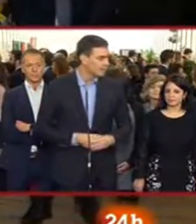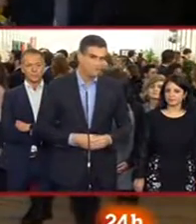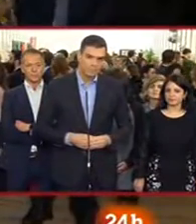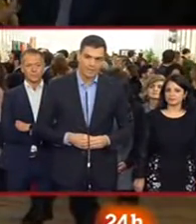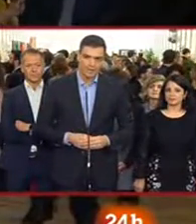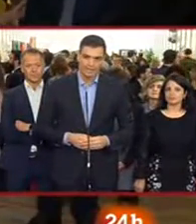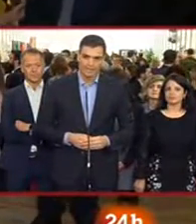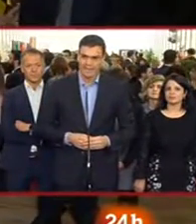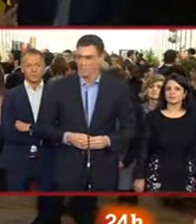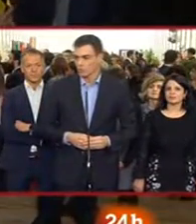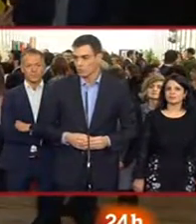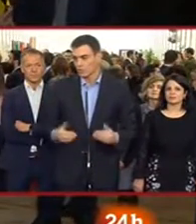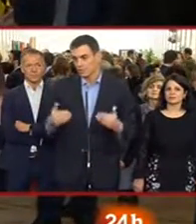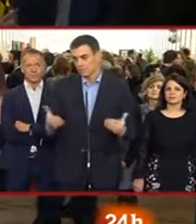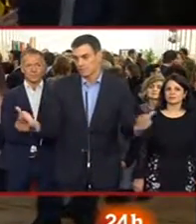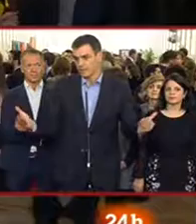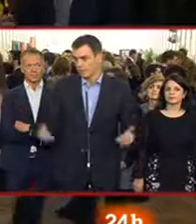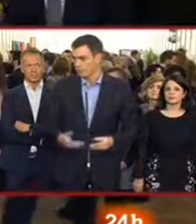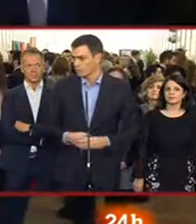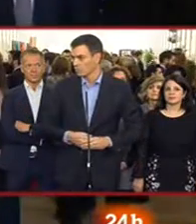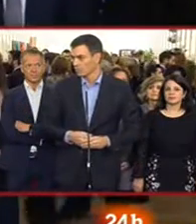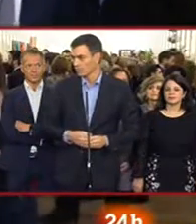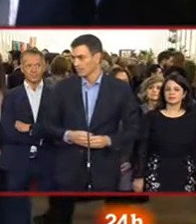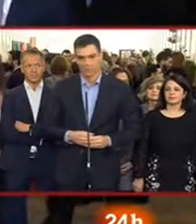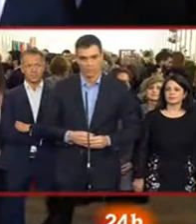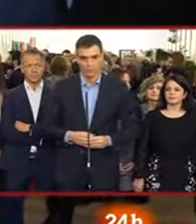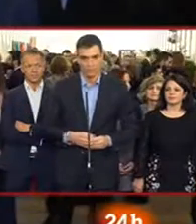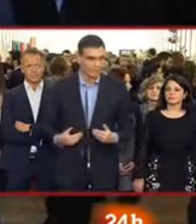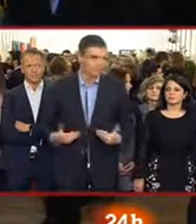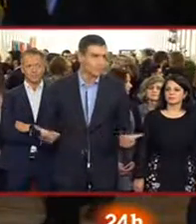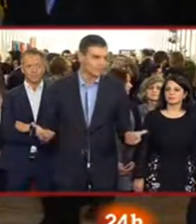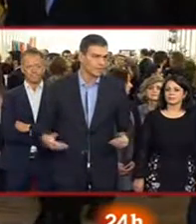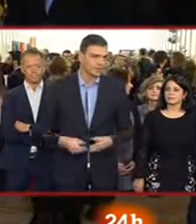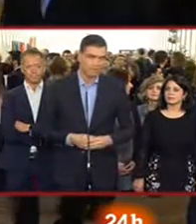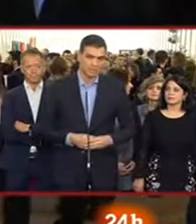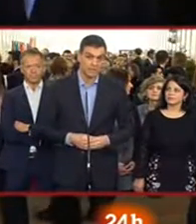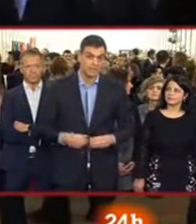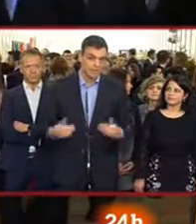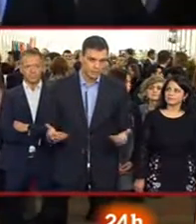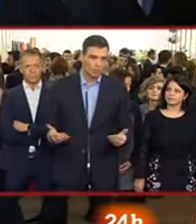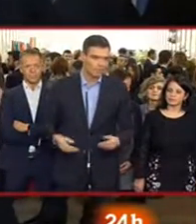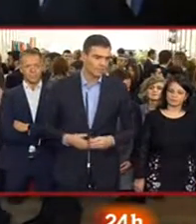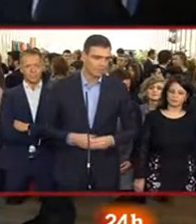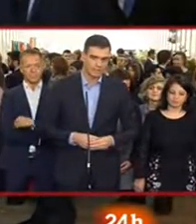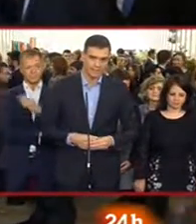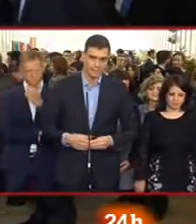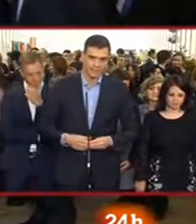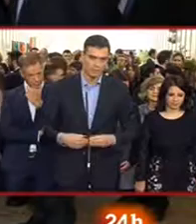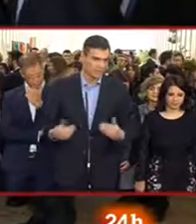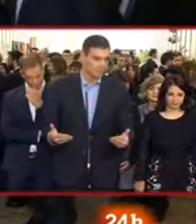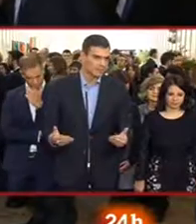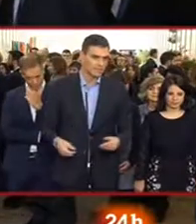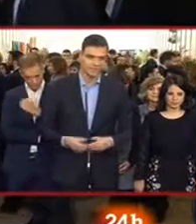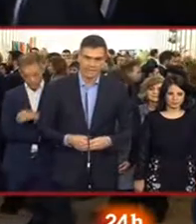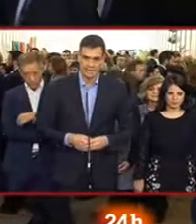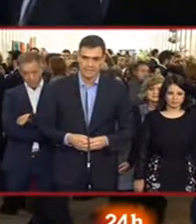ahí extraer las conclusiones y abrir la subcomisión de la reforma constitucional. Yo estoy convencido de que lo vamos a hacer. Estoy convencido también de que después